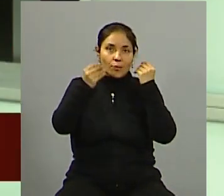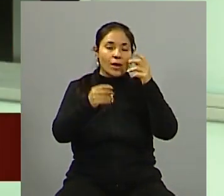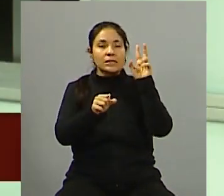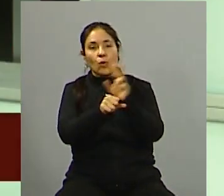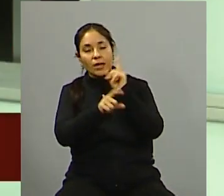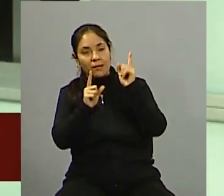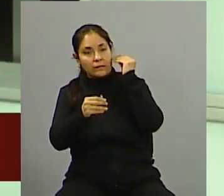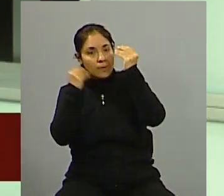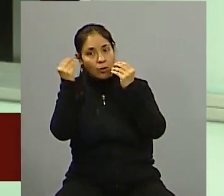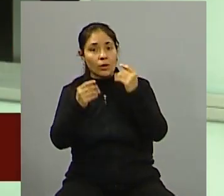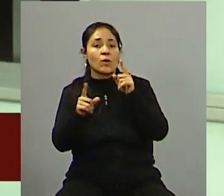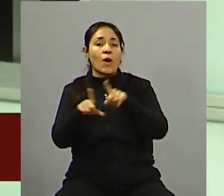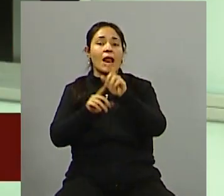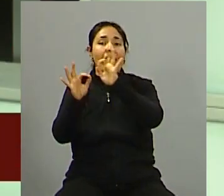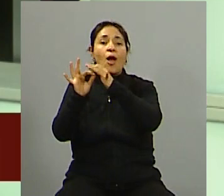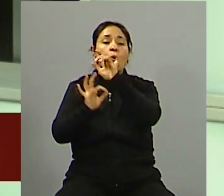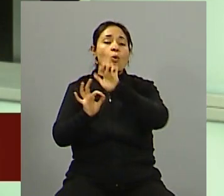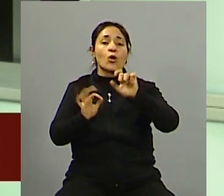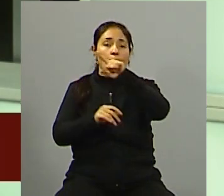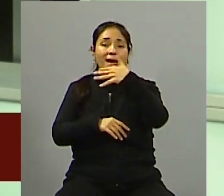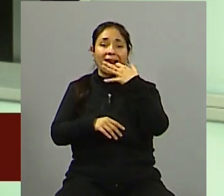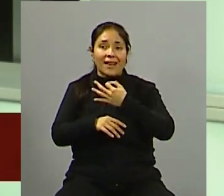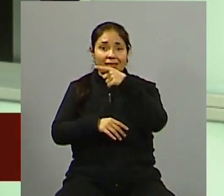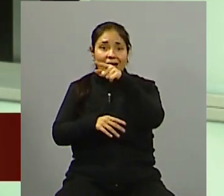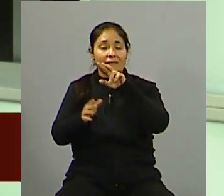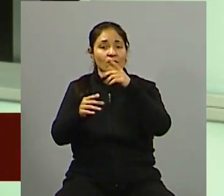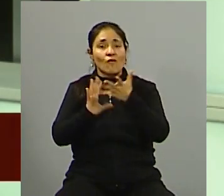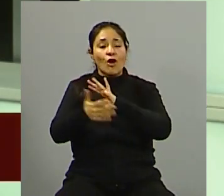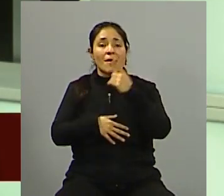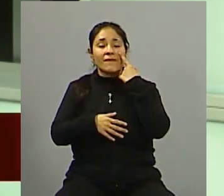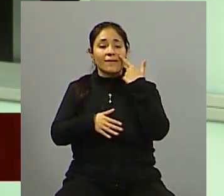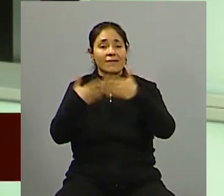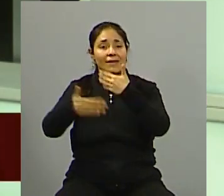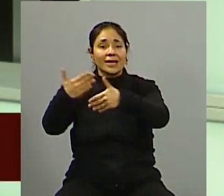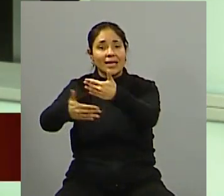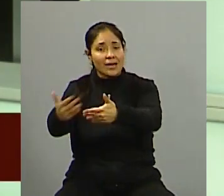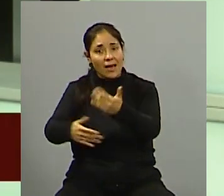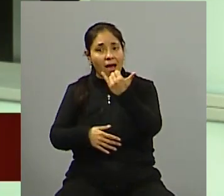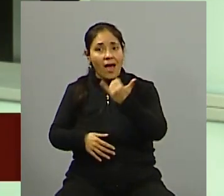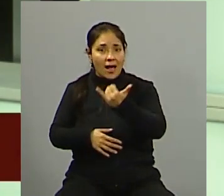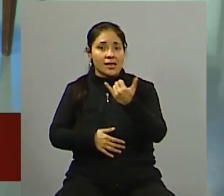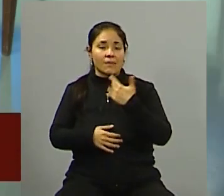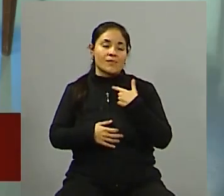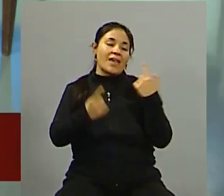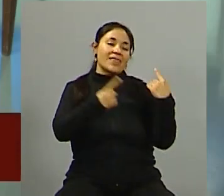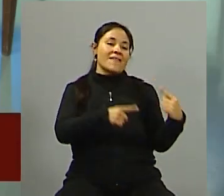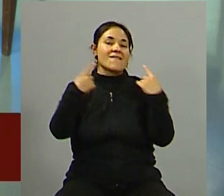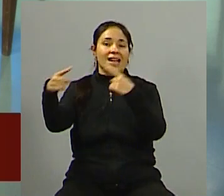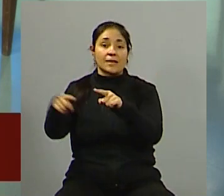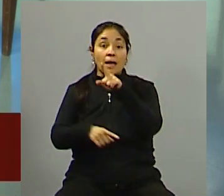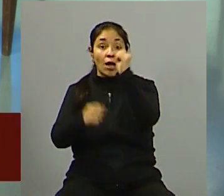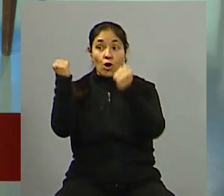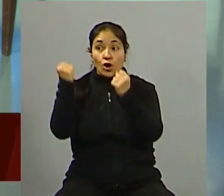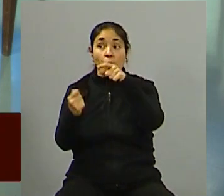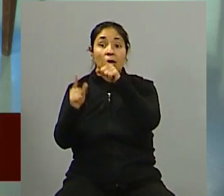bueno, hay una realidad también que está viviendo en Europa, y ahí estabas bien vos en repasar lo que es con las diferencias abismales que tenemos, el tema económico